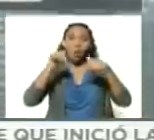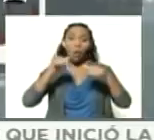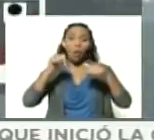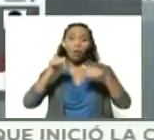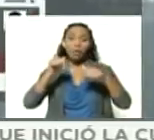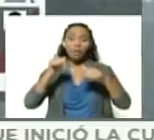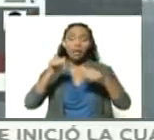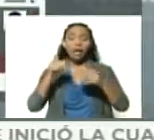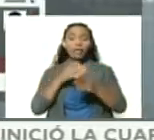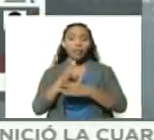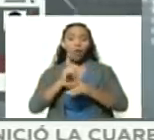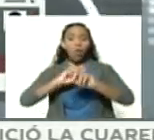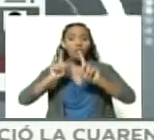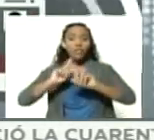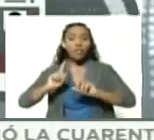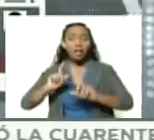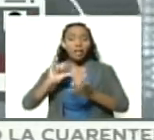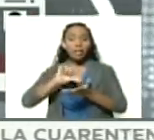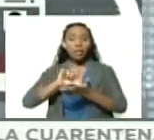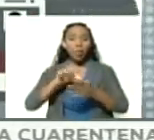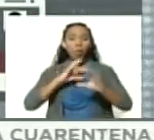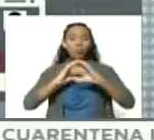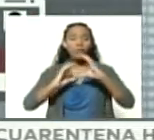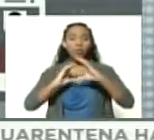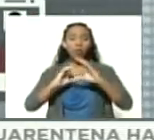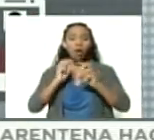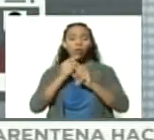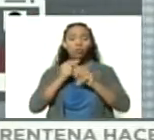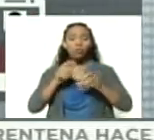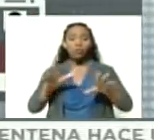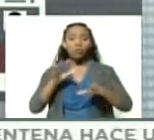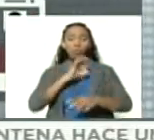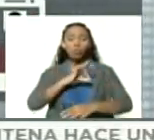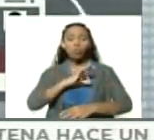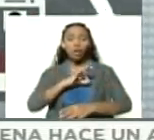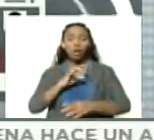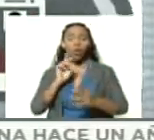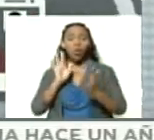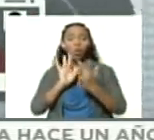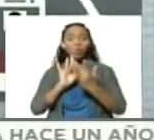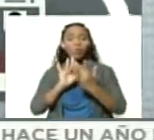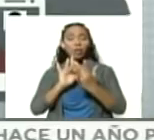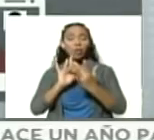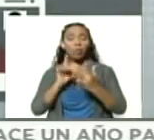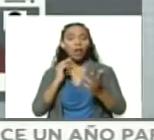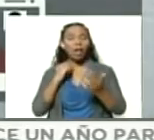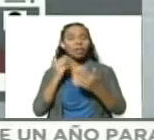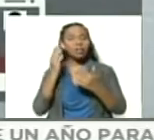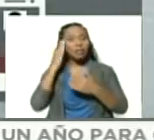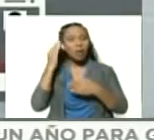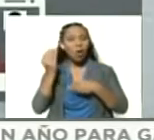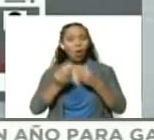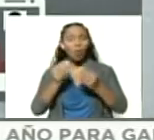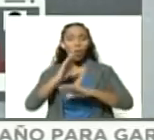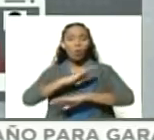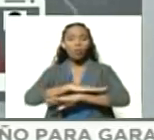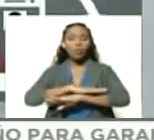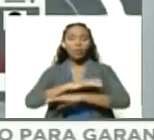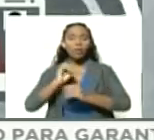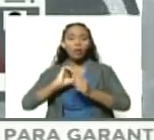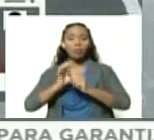a través de los diferentes medios de comunicación y las redes sociales, se conectan pues para conocer el comportamiento